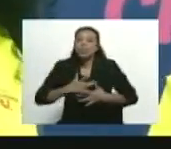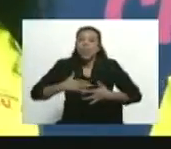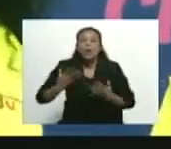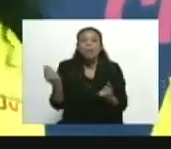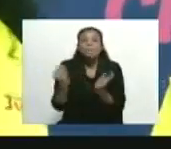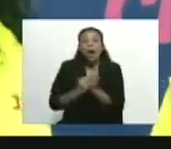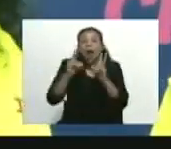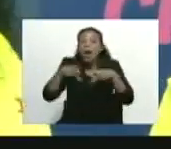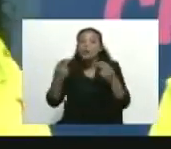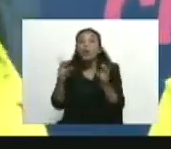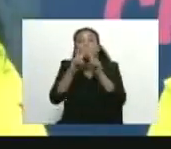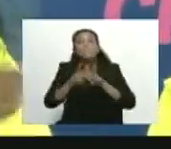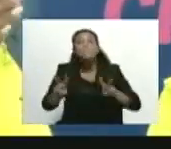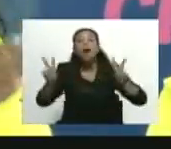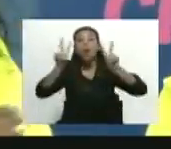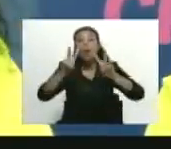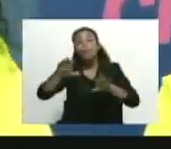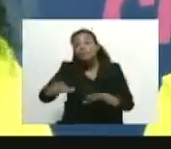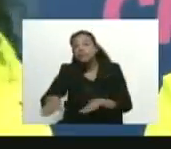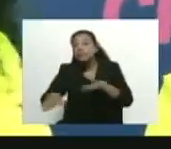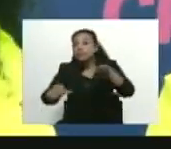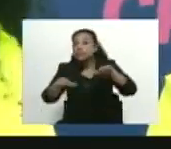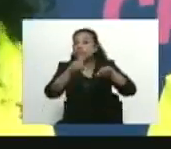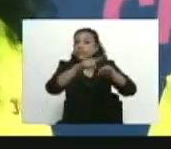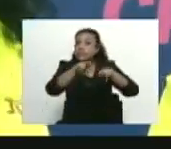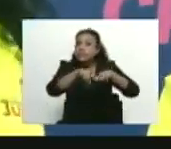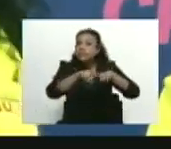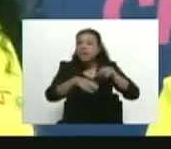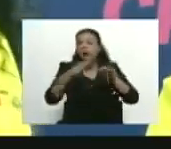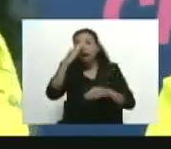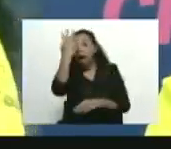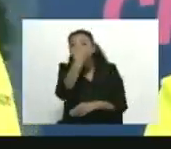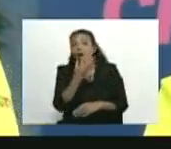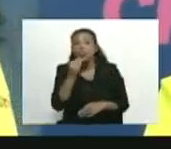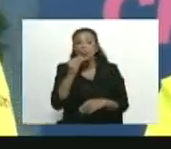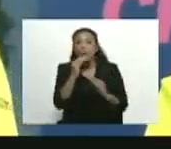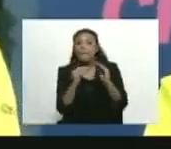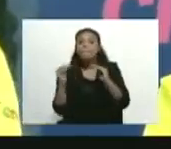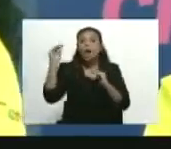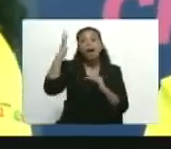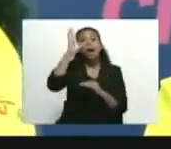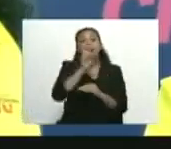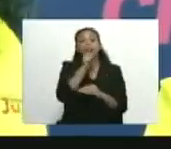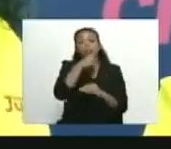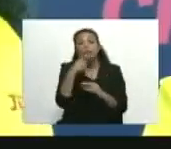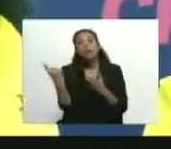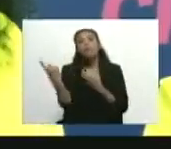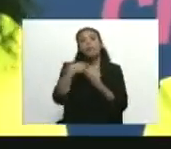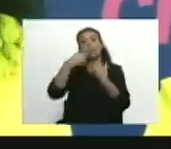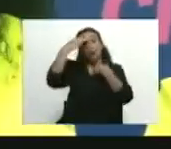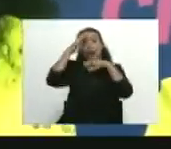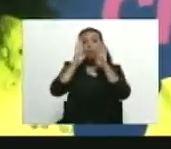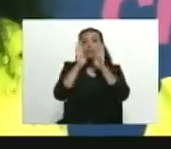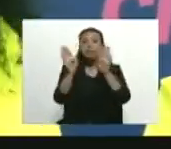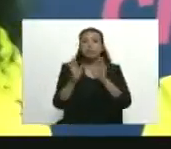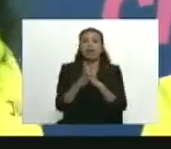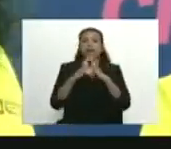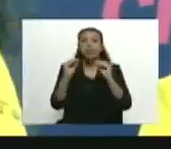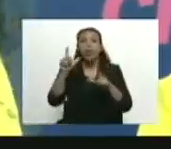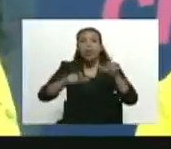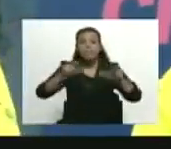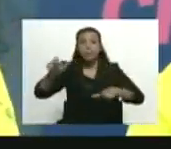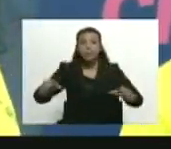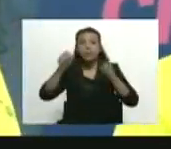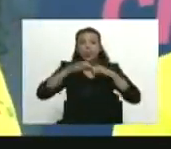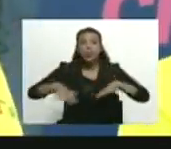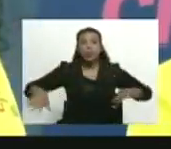también recuperar los valores desde las edades, las distintas edades, niños, niñas, adolescentes, jóvenes y adultos mayores que nosotros atendemos en todo el